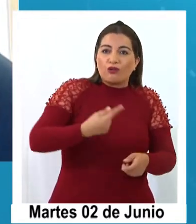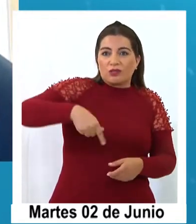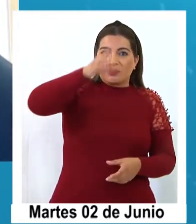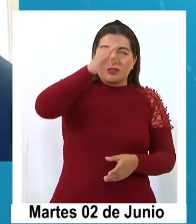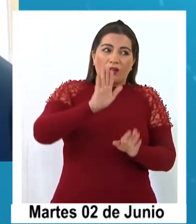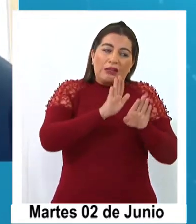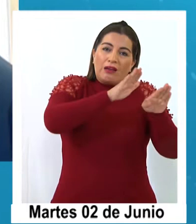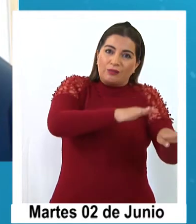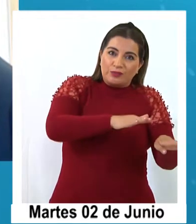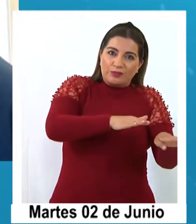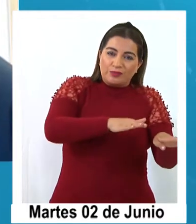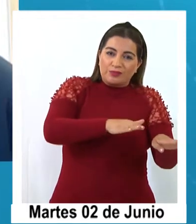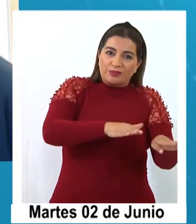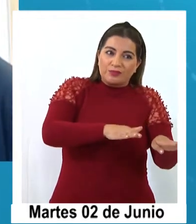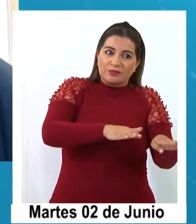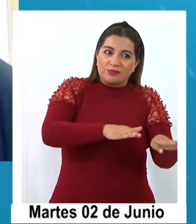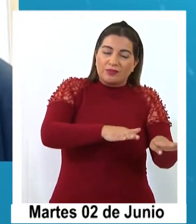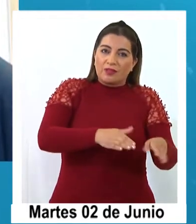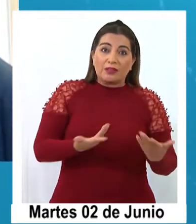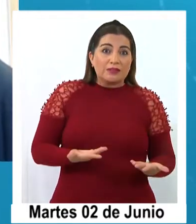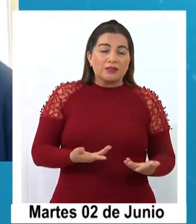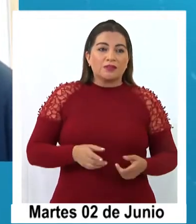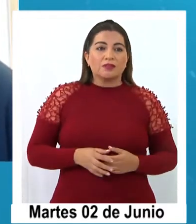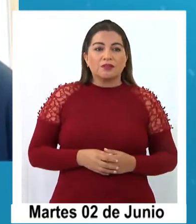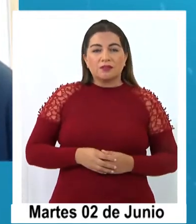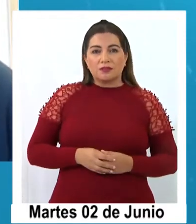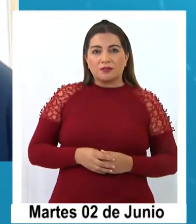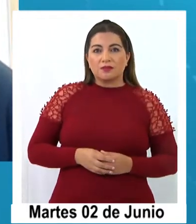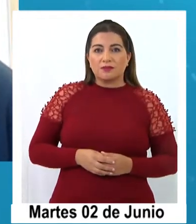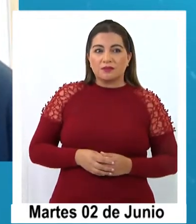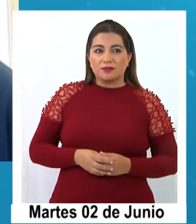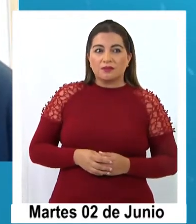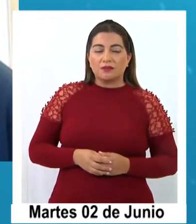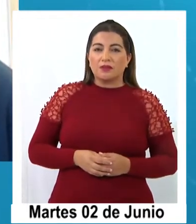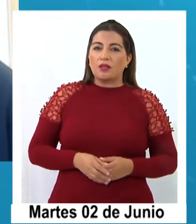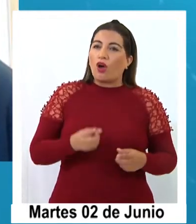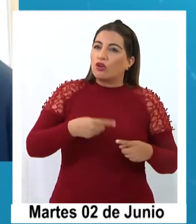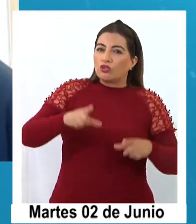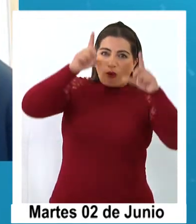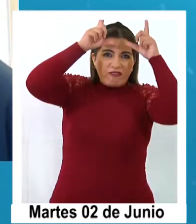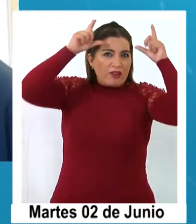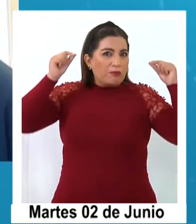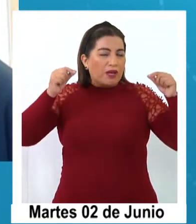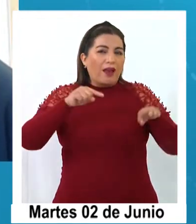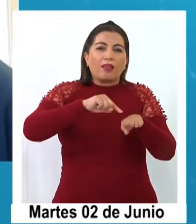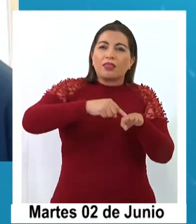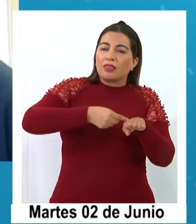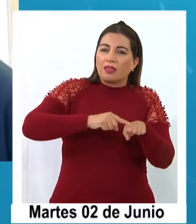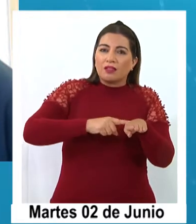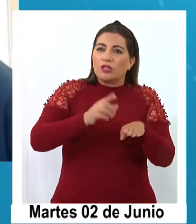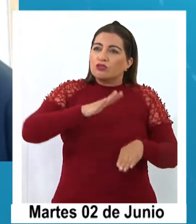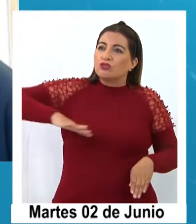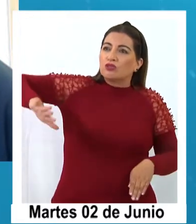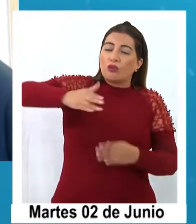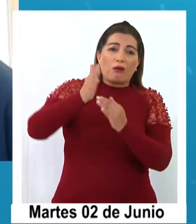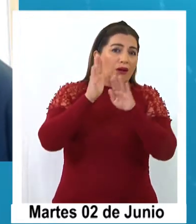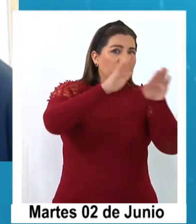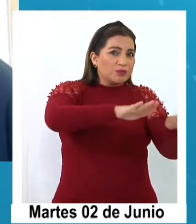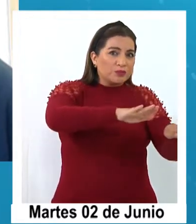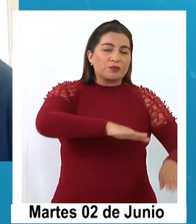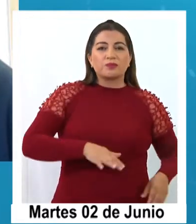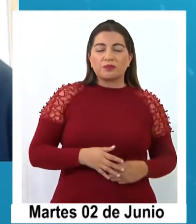persona que se ha tenido que usar de ambos, los médicos, enfermeras, como pool de personal.